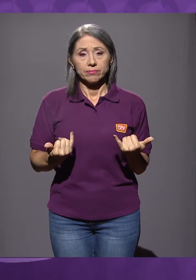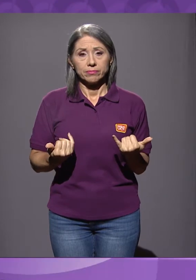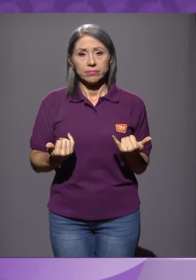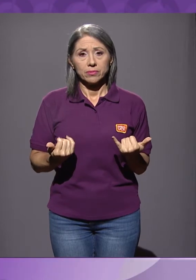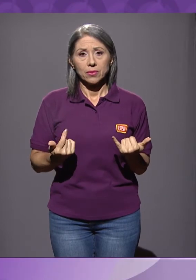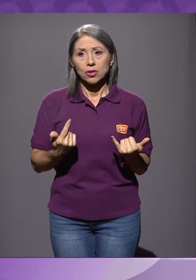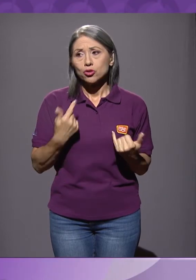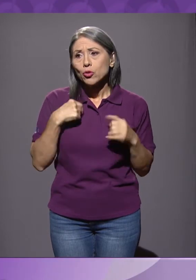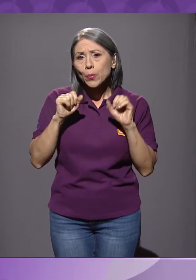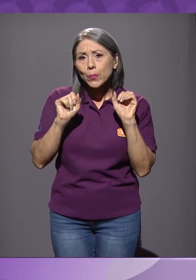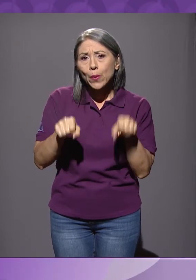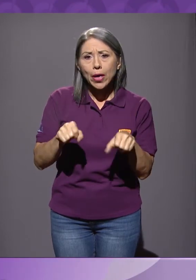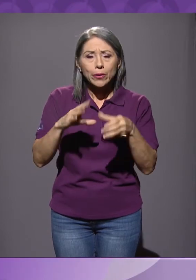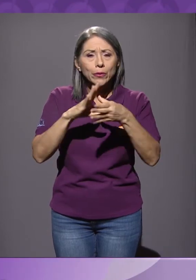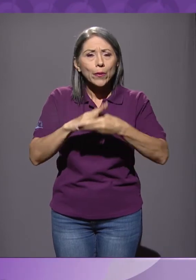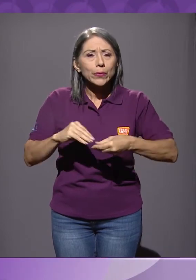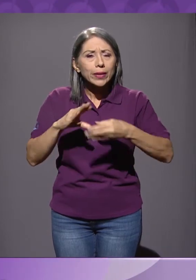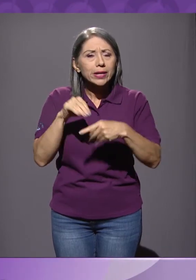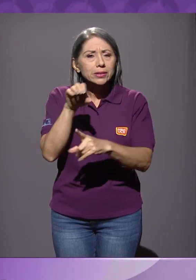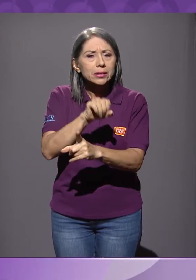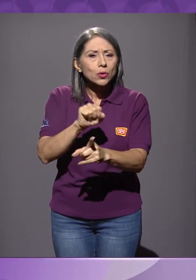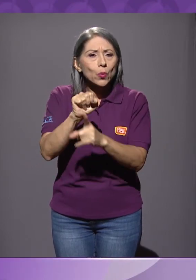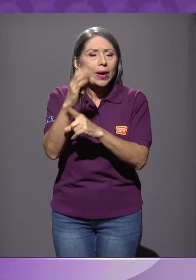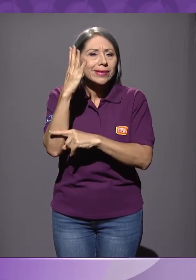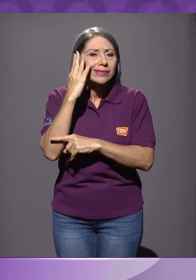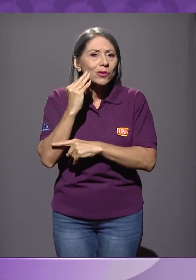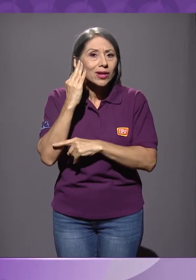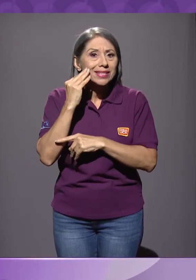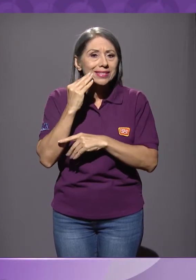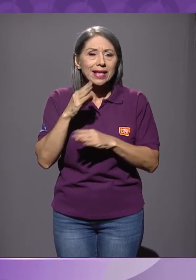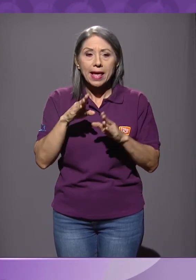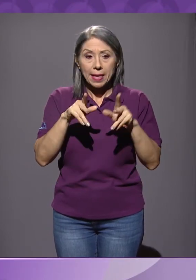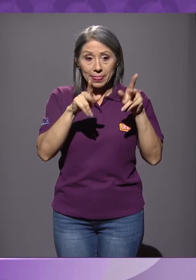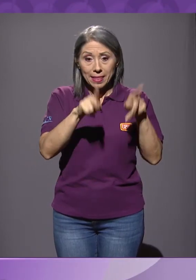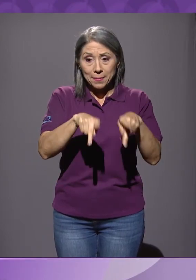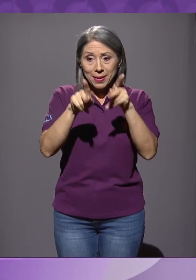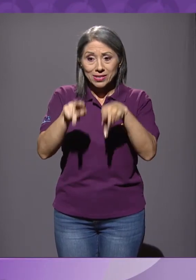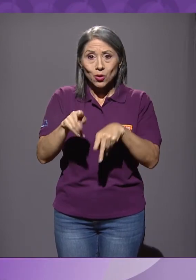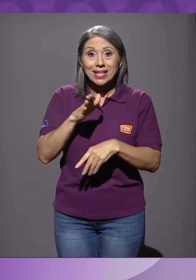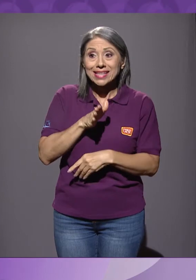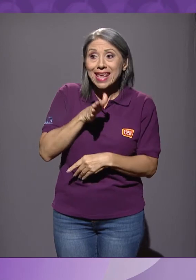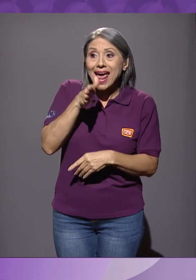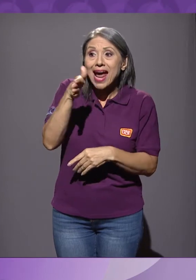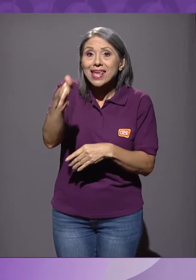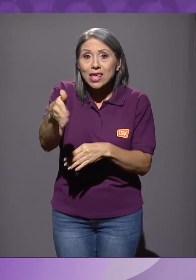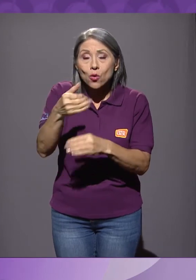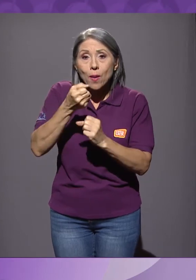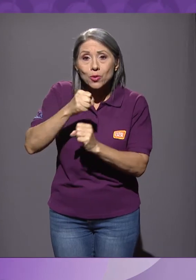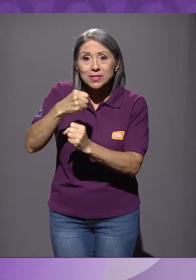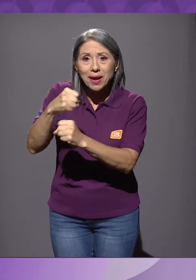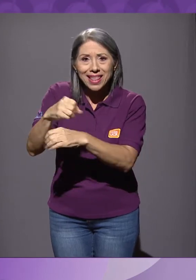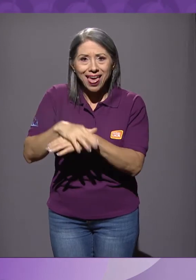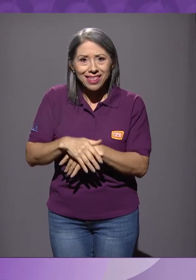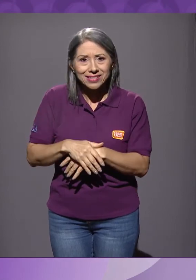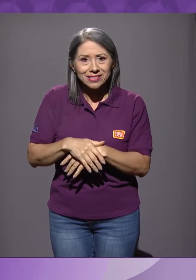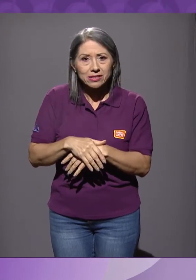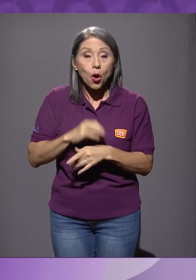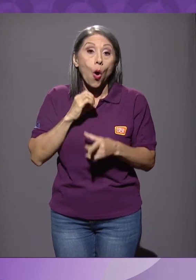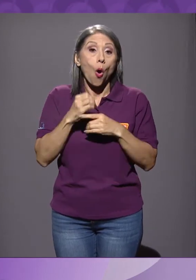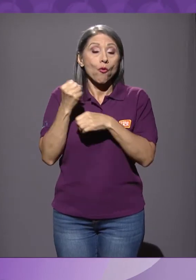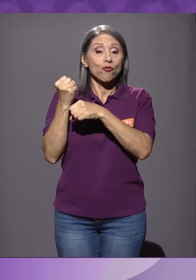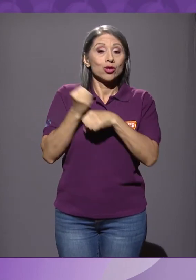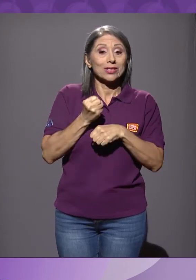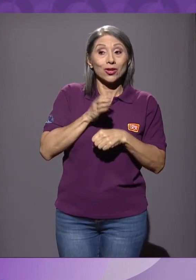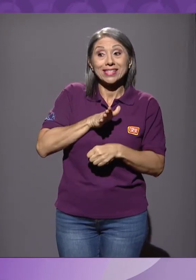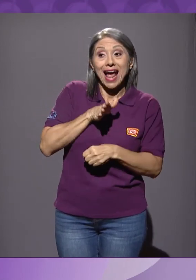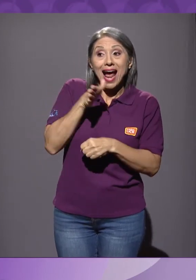yo puedo contar anécdotas de personas que han ido a municipalidades fundaciones inclusive que han ido a municipalidades